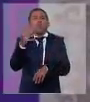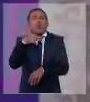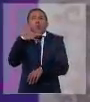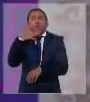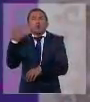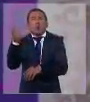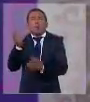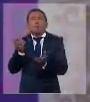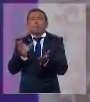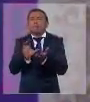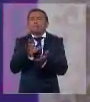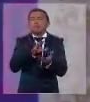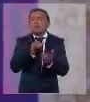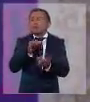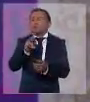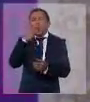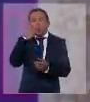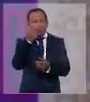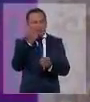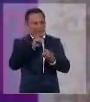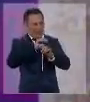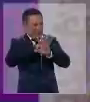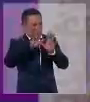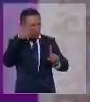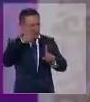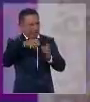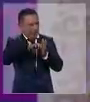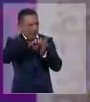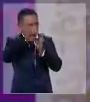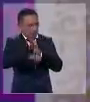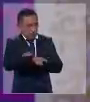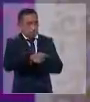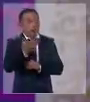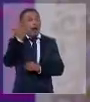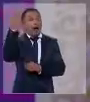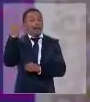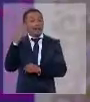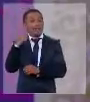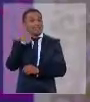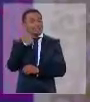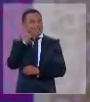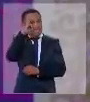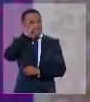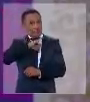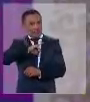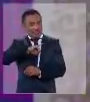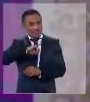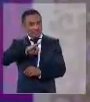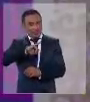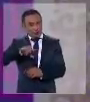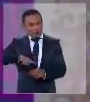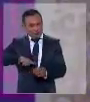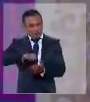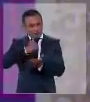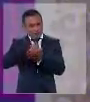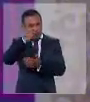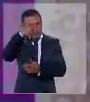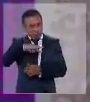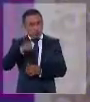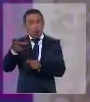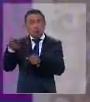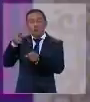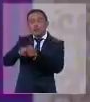un ejemplo claro. Yo fui jefe de gobierno en la ciudad. Sí. Construí un hospital, ¿sí? El Hospital Belisario Domínguez,